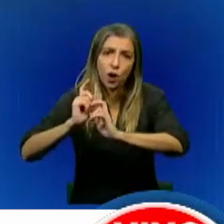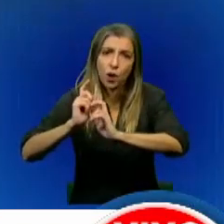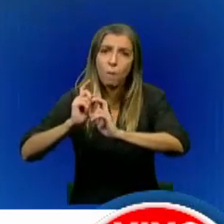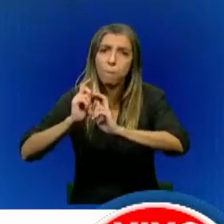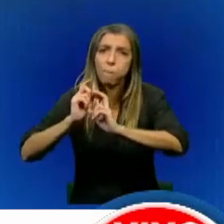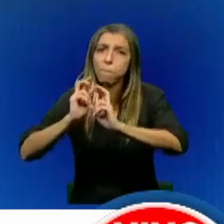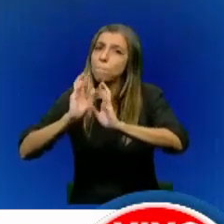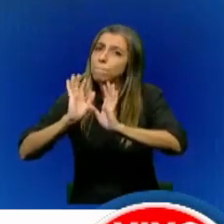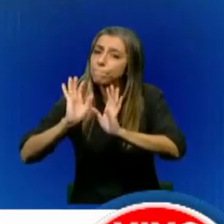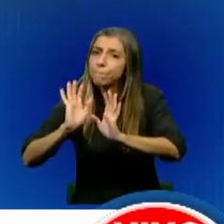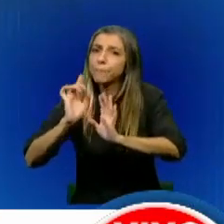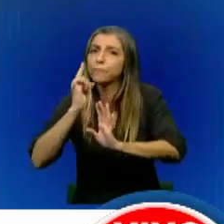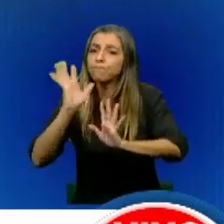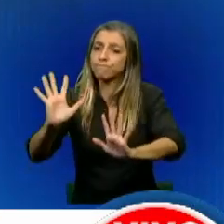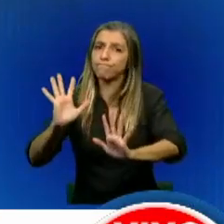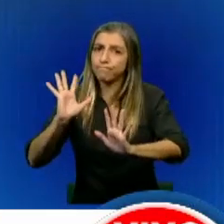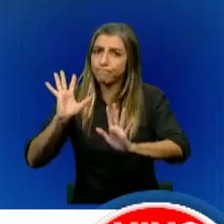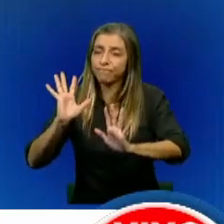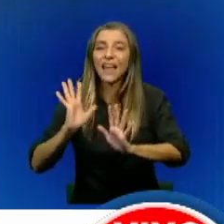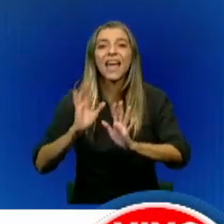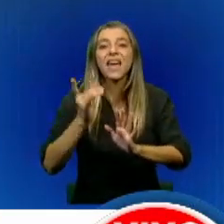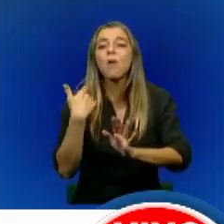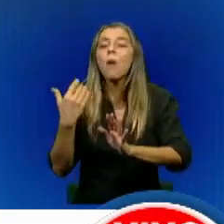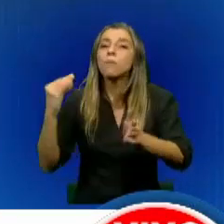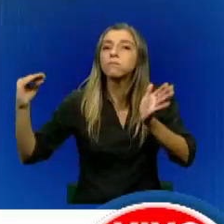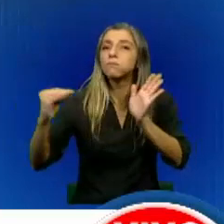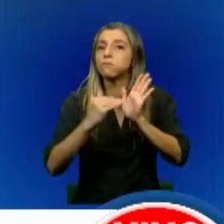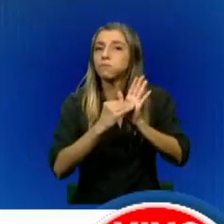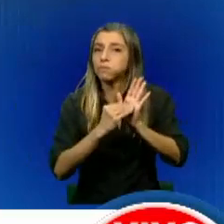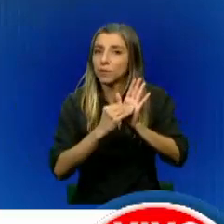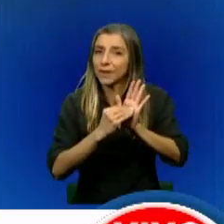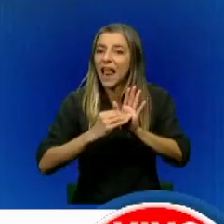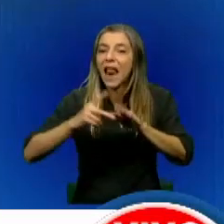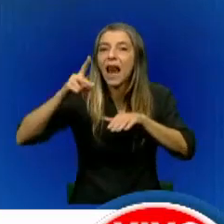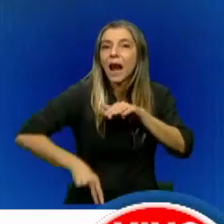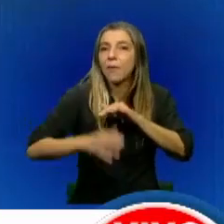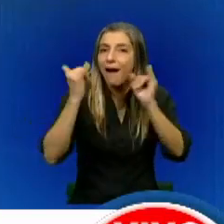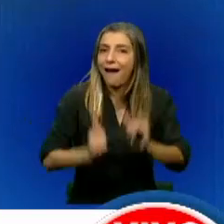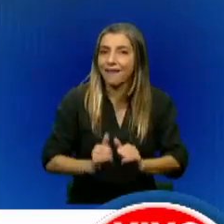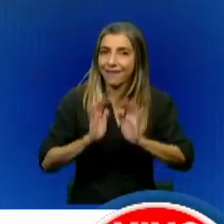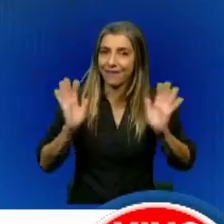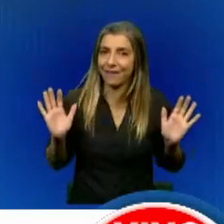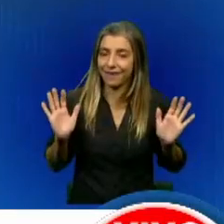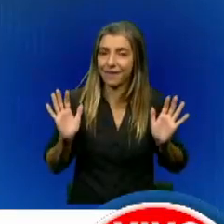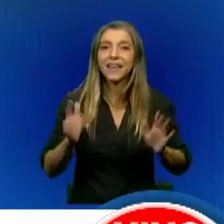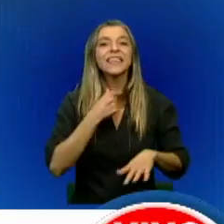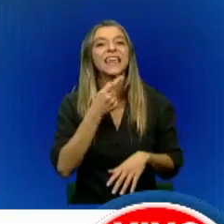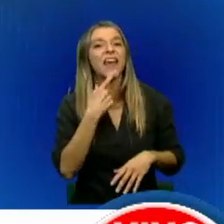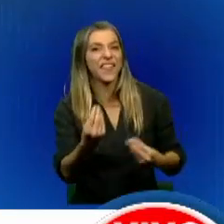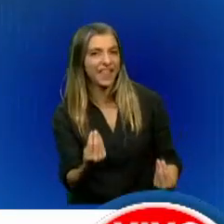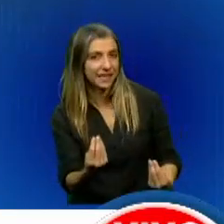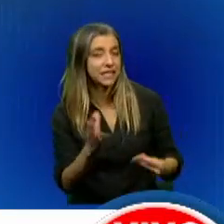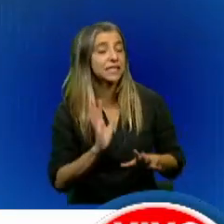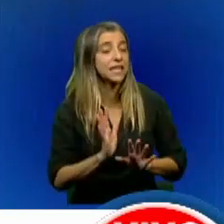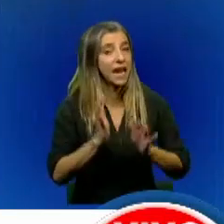una autolimitación de este Congreso? Significa que lo que estamos haciendo con esa cláusula es dar una señal clara de dos